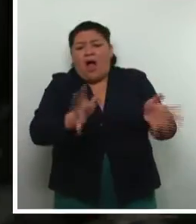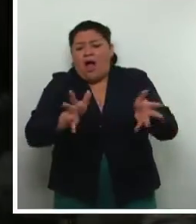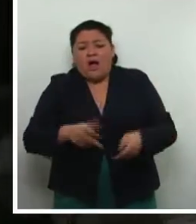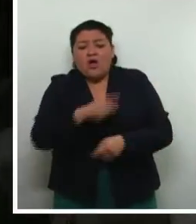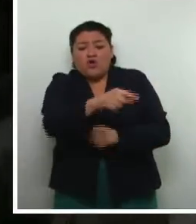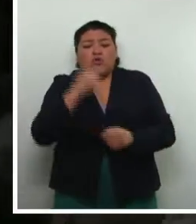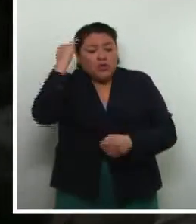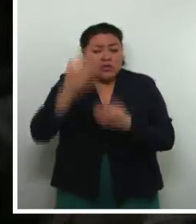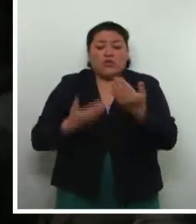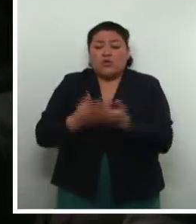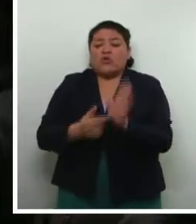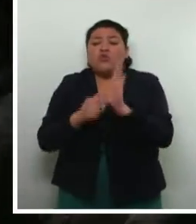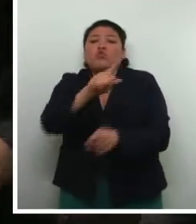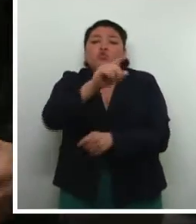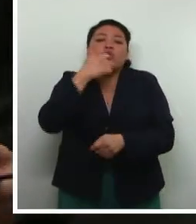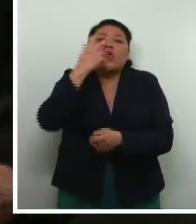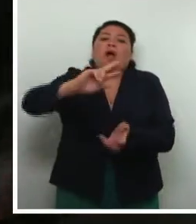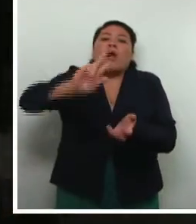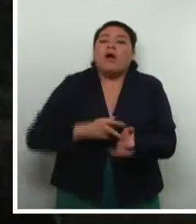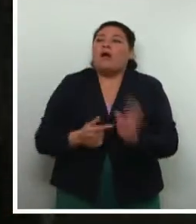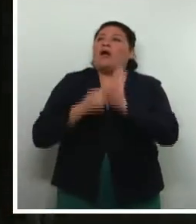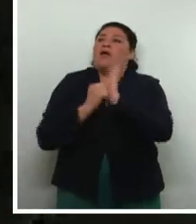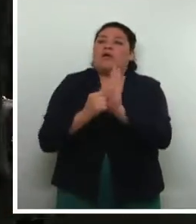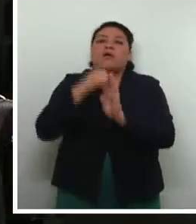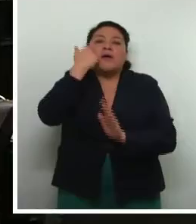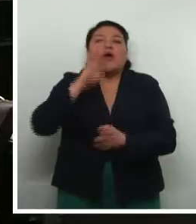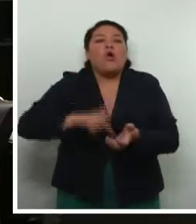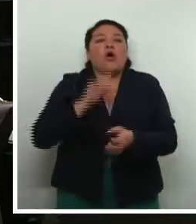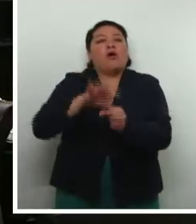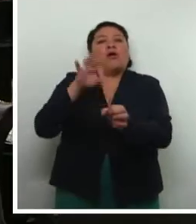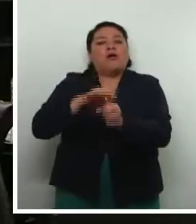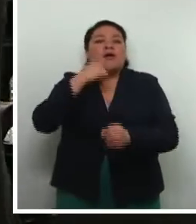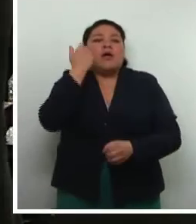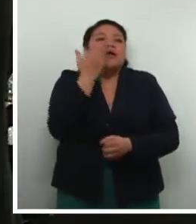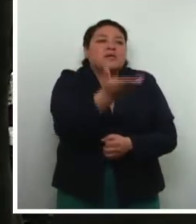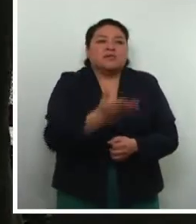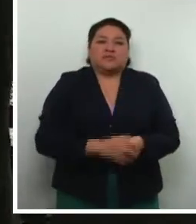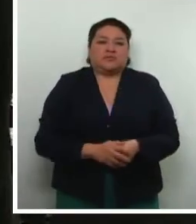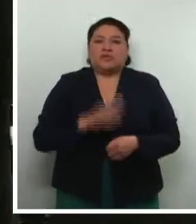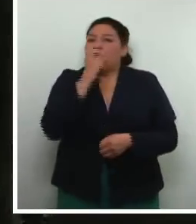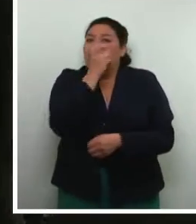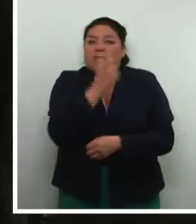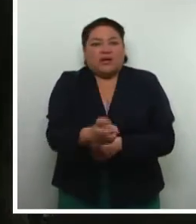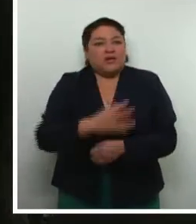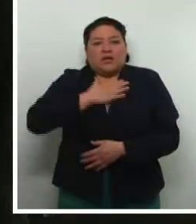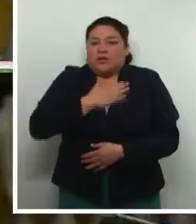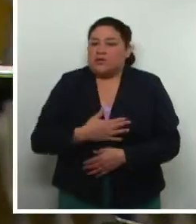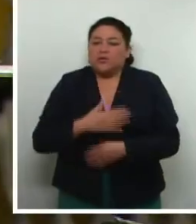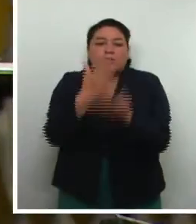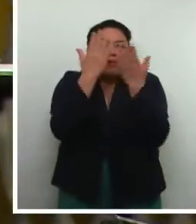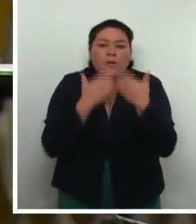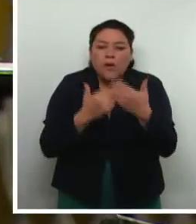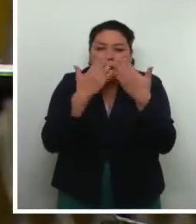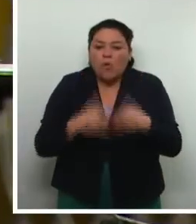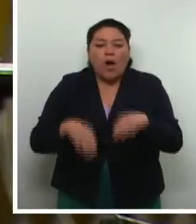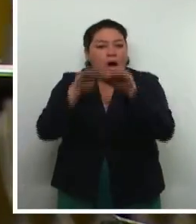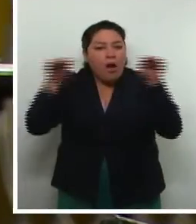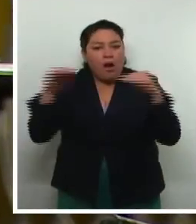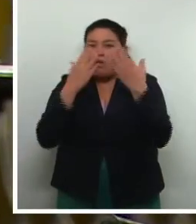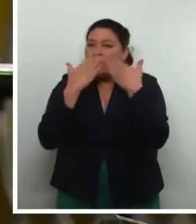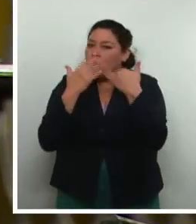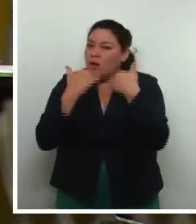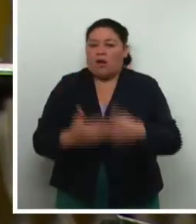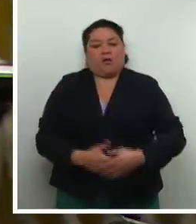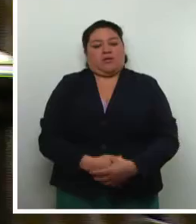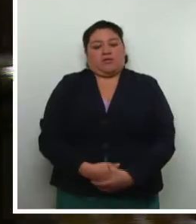Usted quiere que de nuevo se vuelva a votar y eso no es justo.